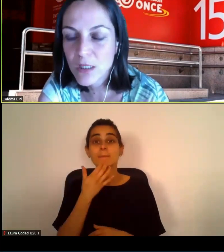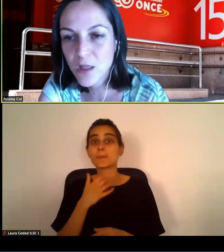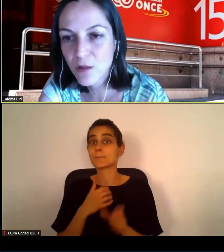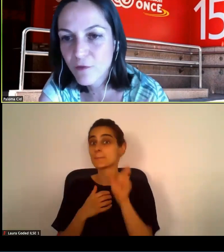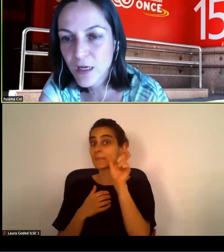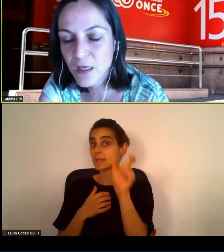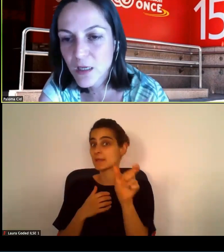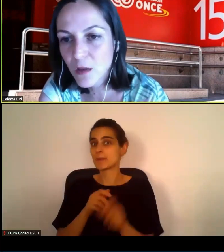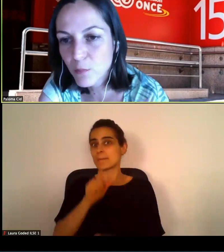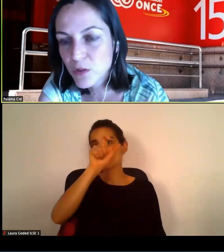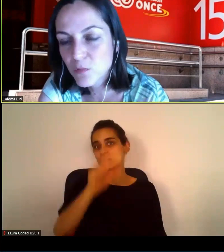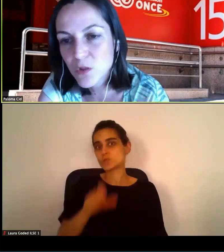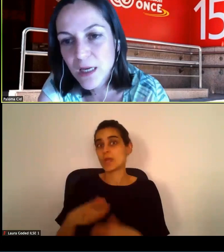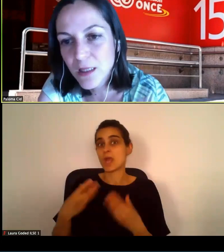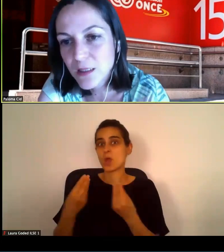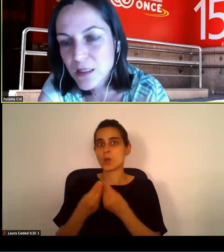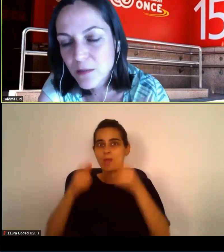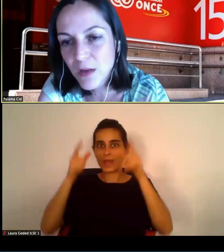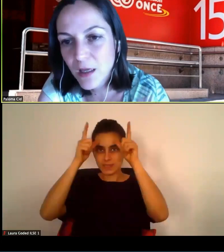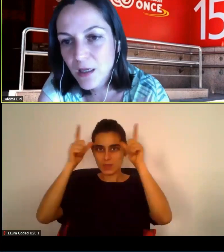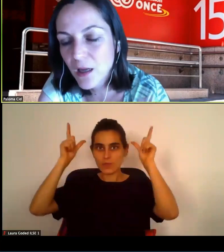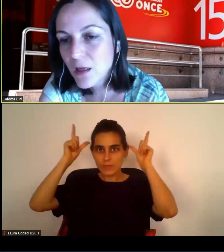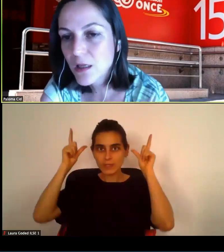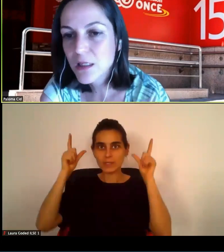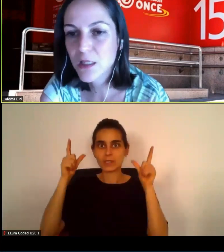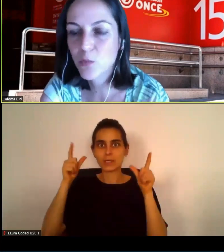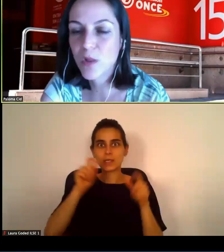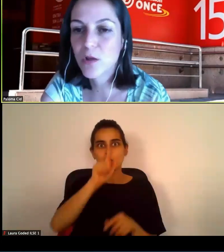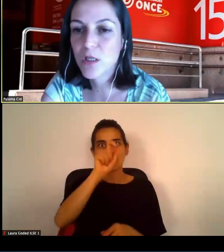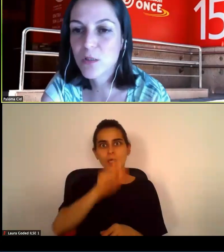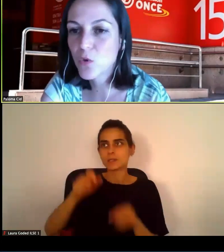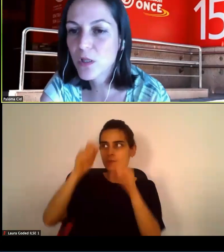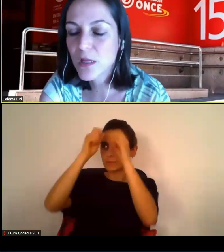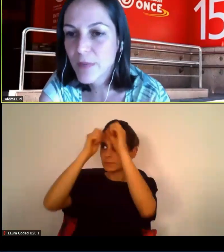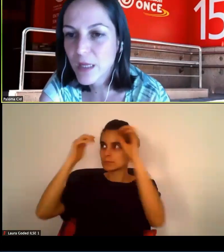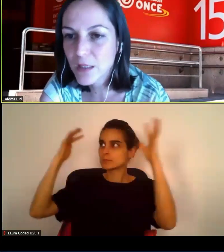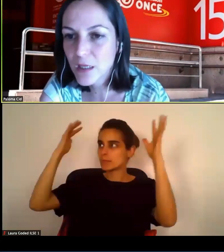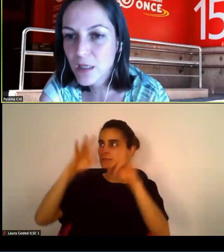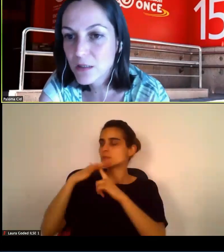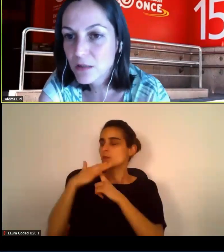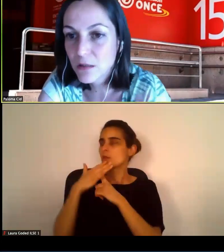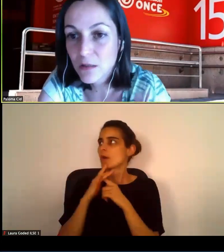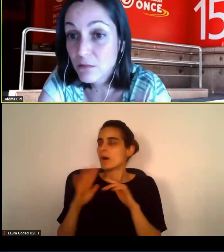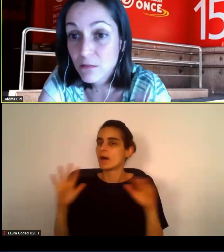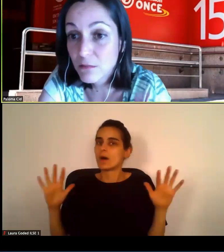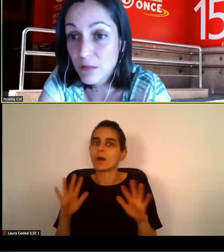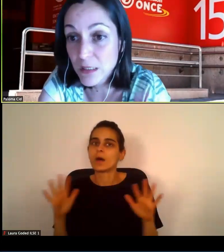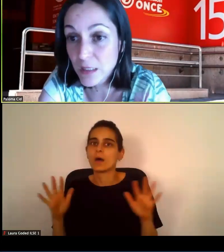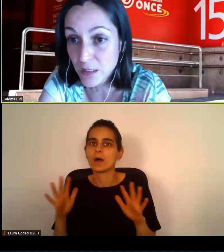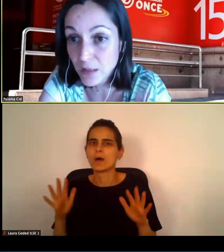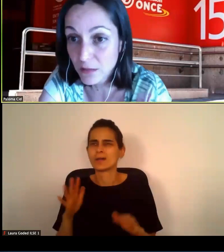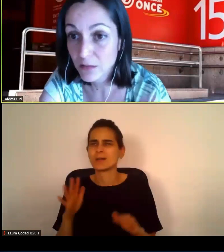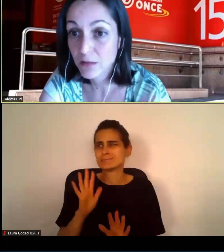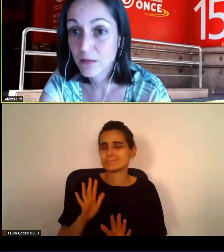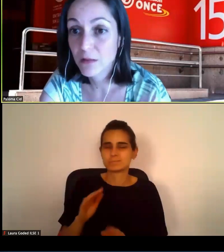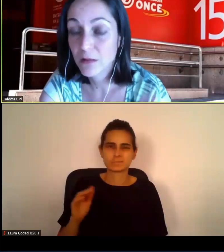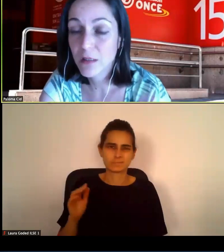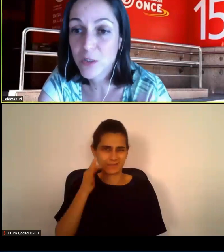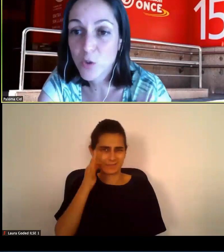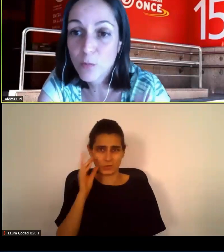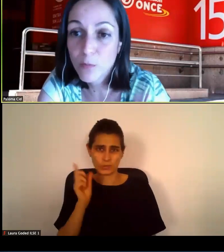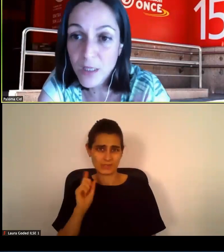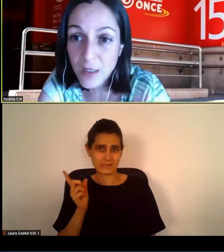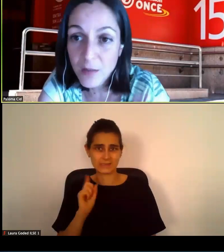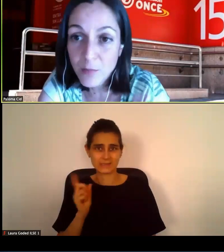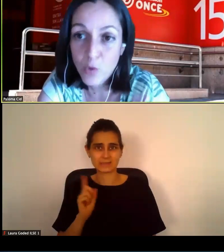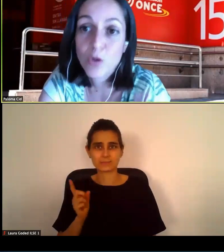con esquizofrenia, pues mucha gente se imagina situaciones muy dramáticas y no es así. Y